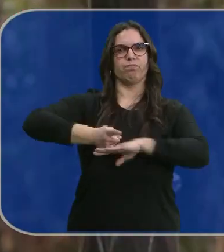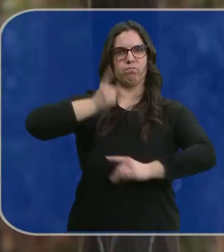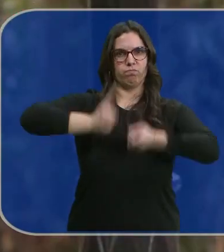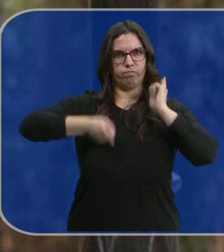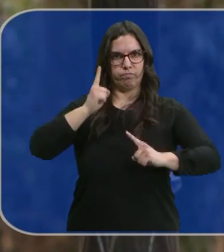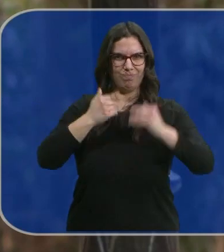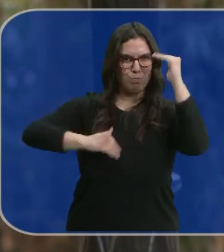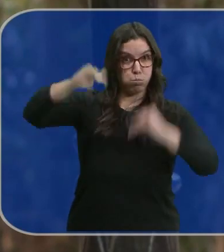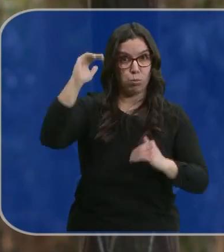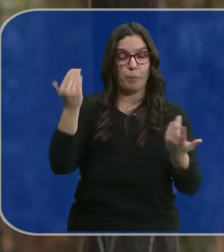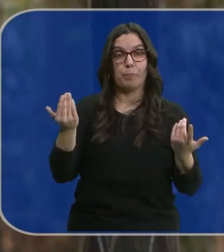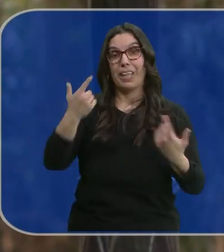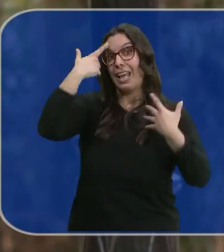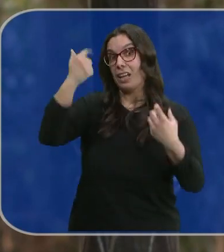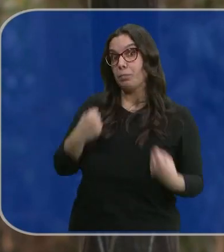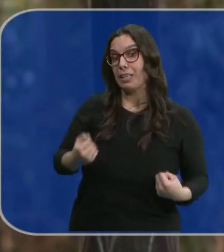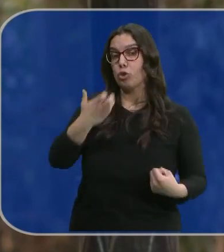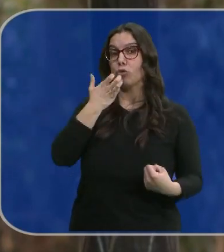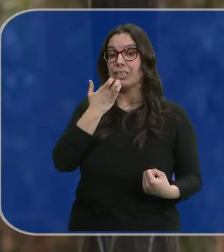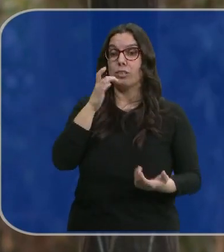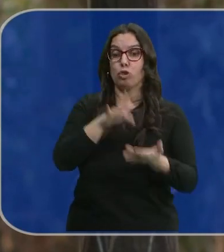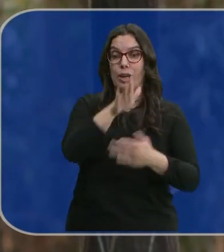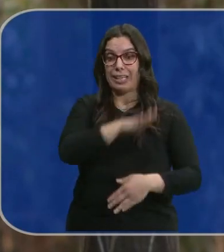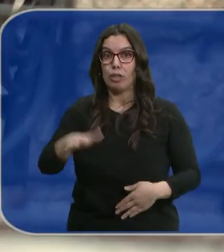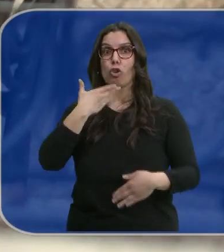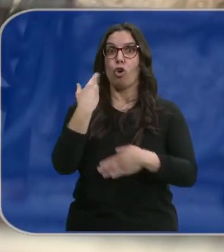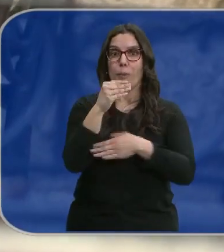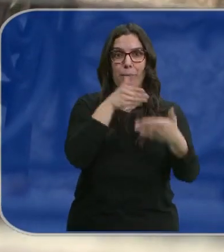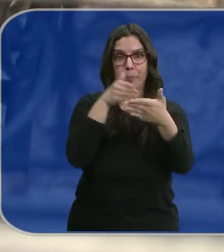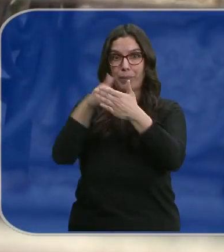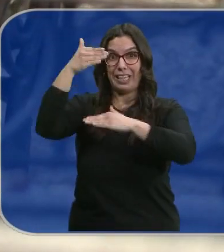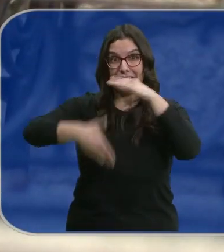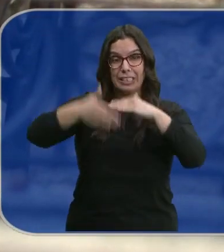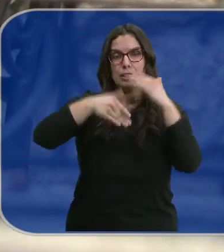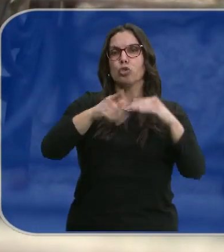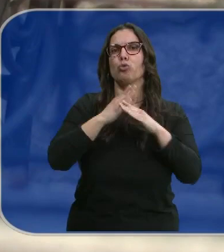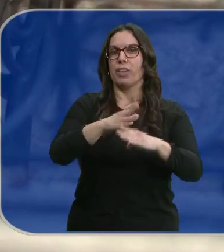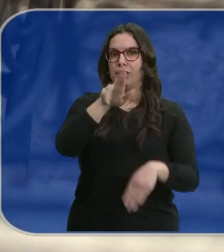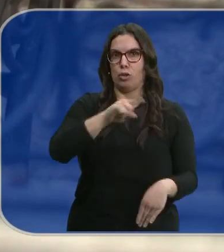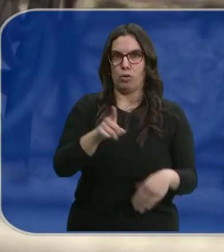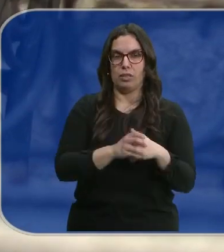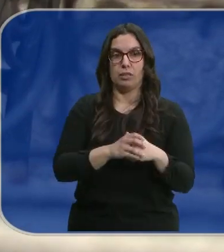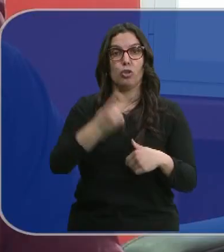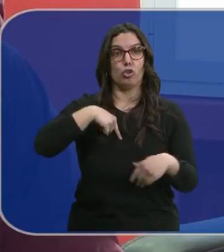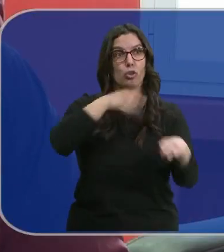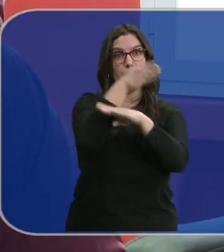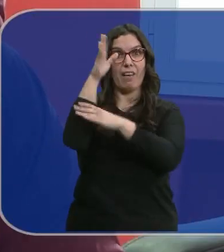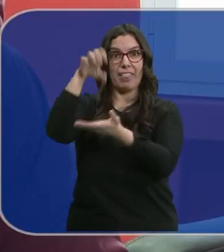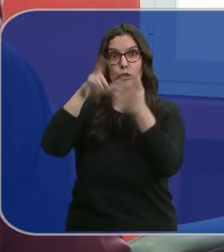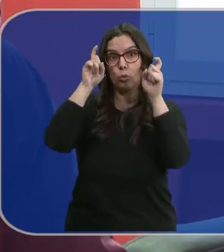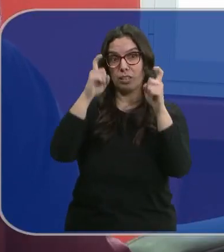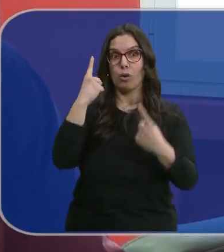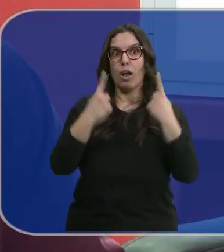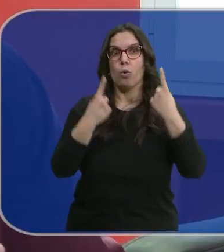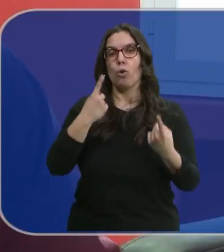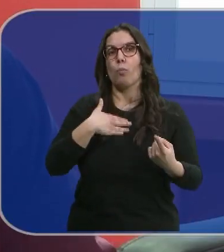perpetúan. Para los expertos, limitar el acceso a páginas y plataformas no es suficiente. Además, nosotros entramos en los centros educativos y en el mejor de los casos